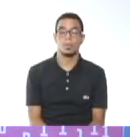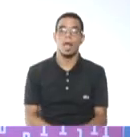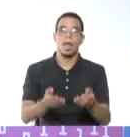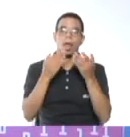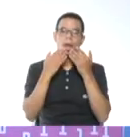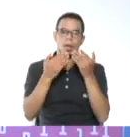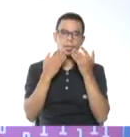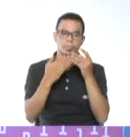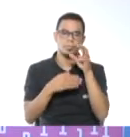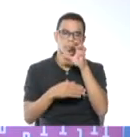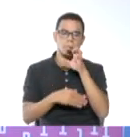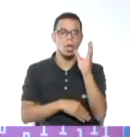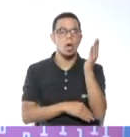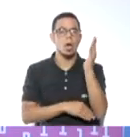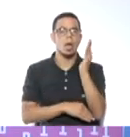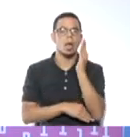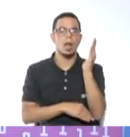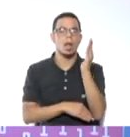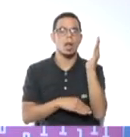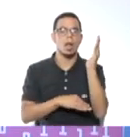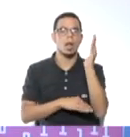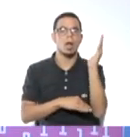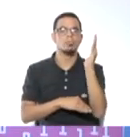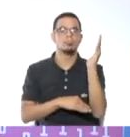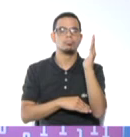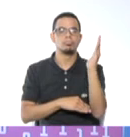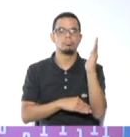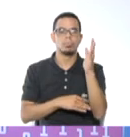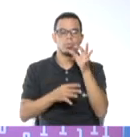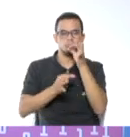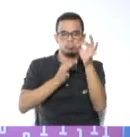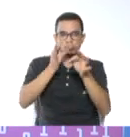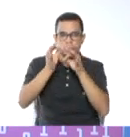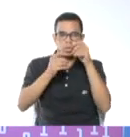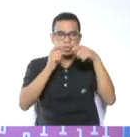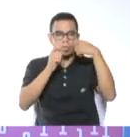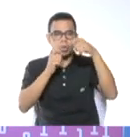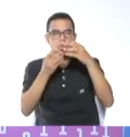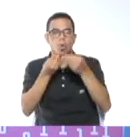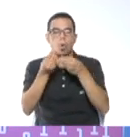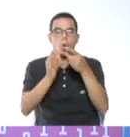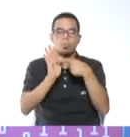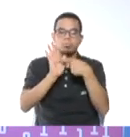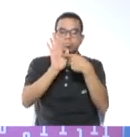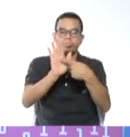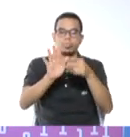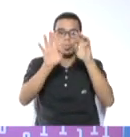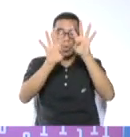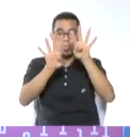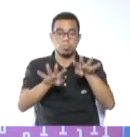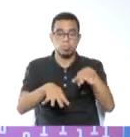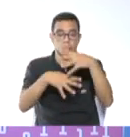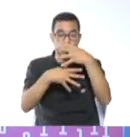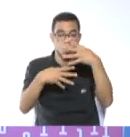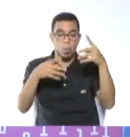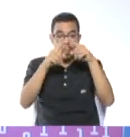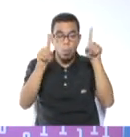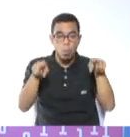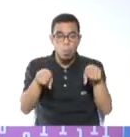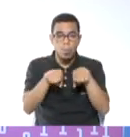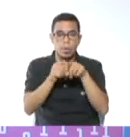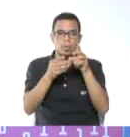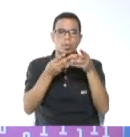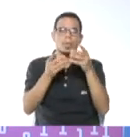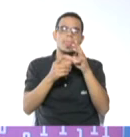Gracias al CEBIT del Estado Lara por la elaboración de este tutorial donde nos muestran cómo elaborar una tabla de consulta acerca